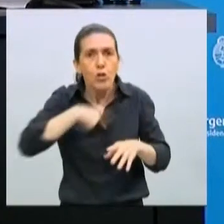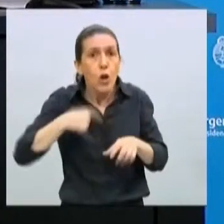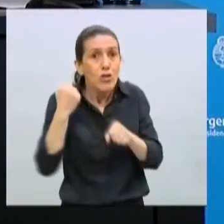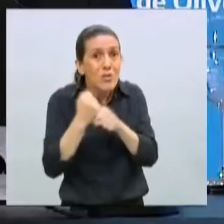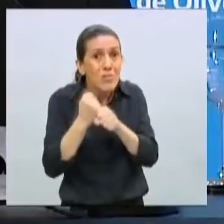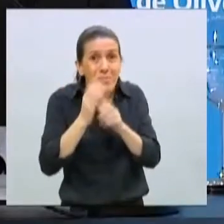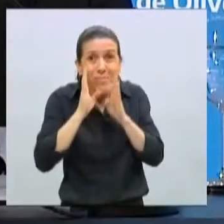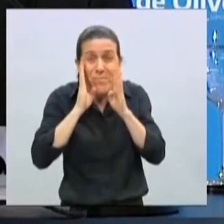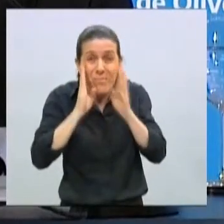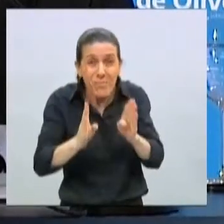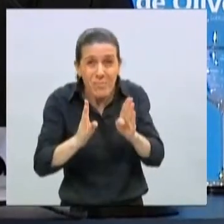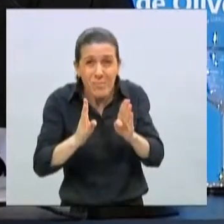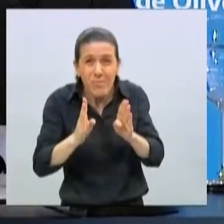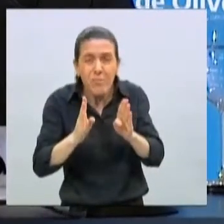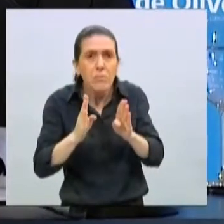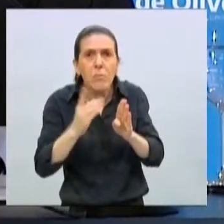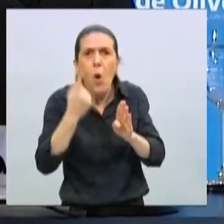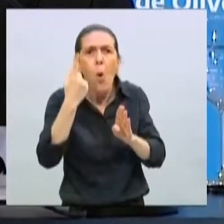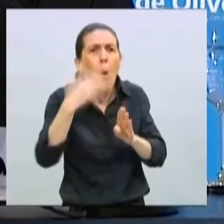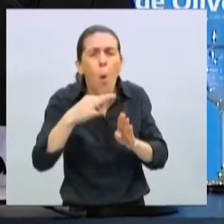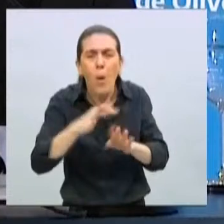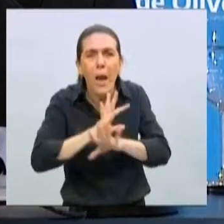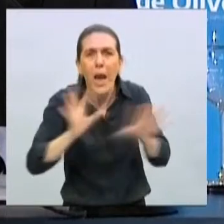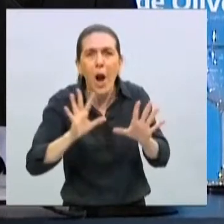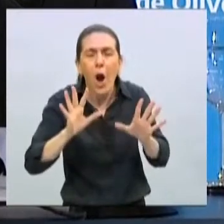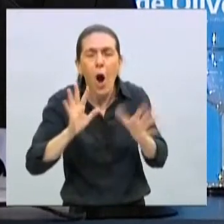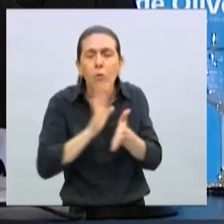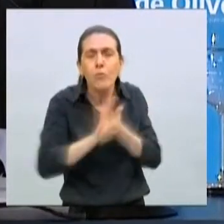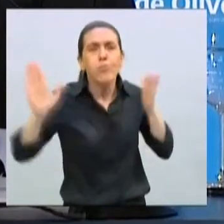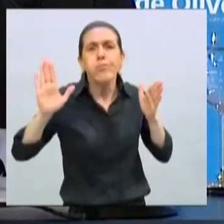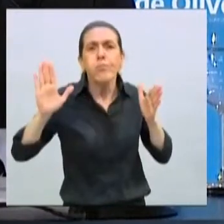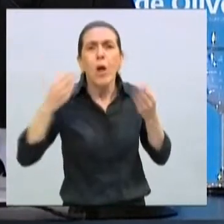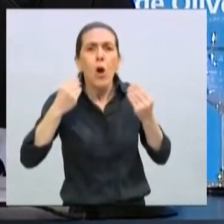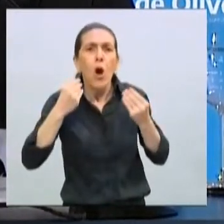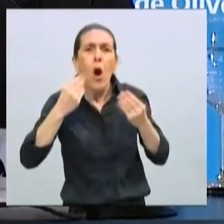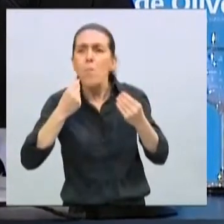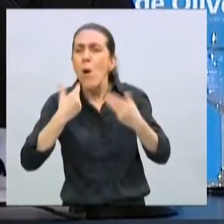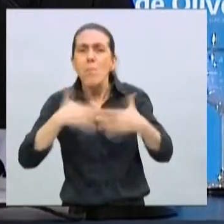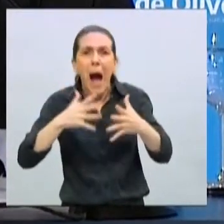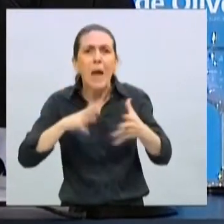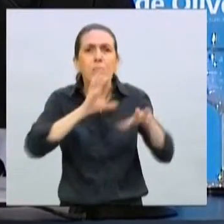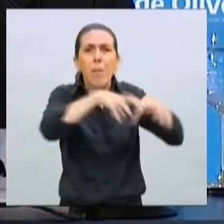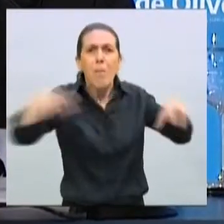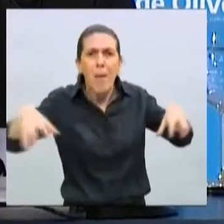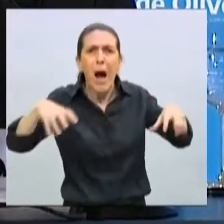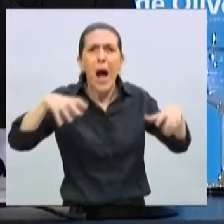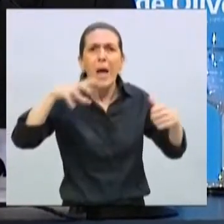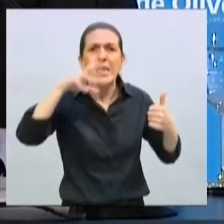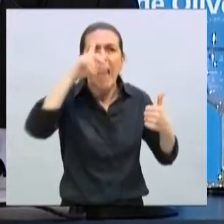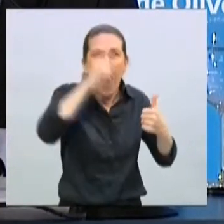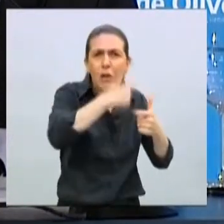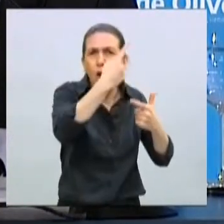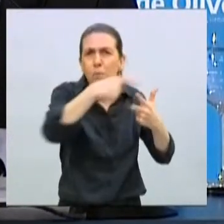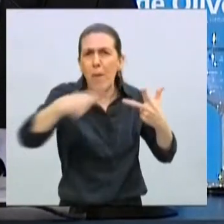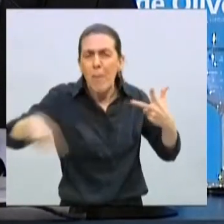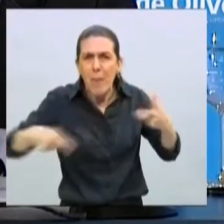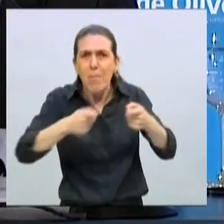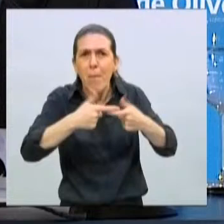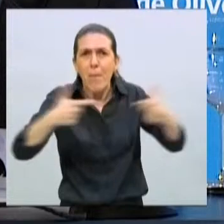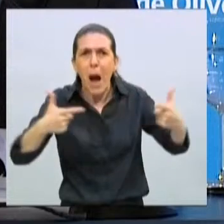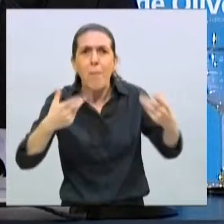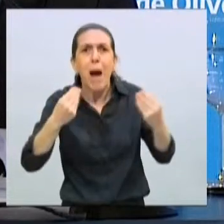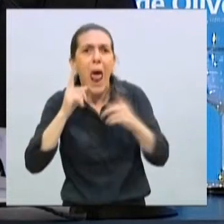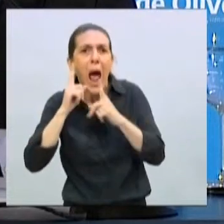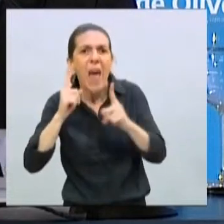una manera inédita la capacidad sanitaria, la capacidad de atención. No voy a dar